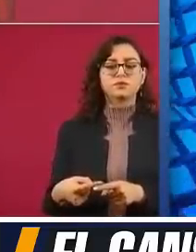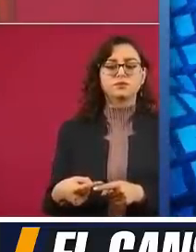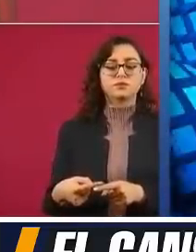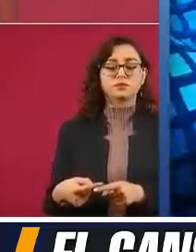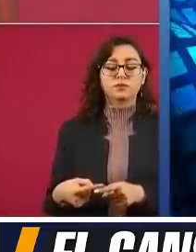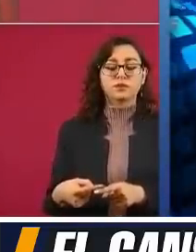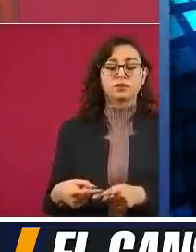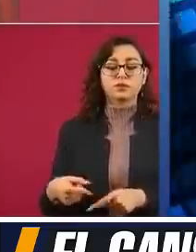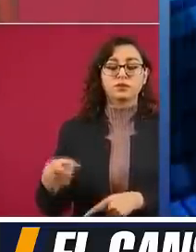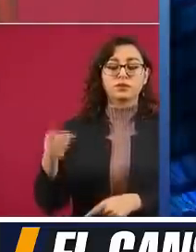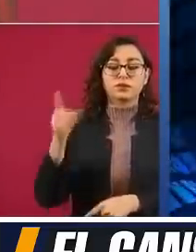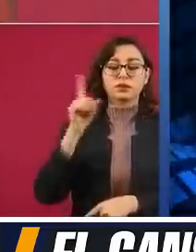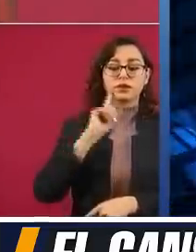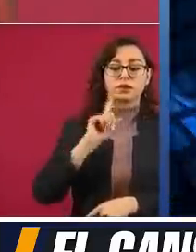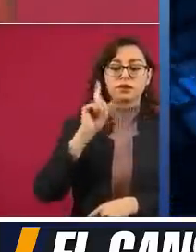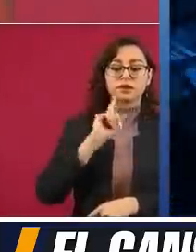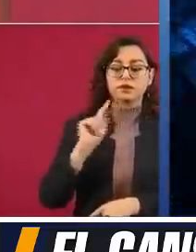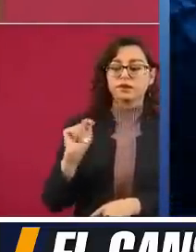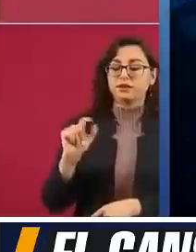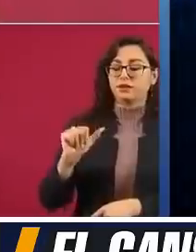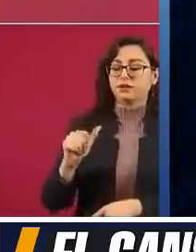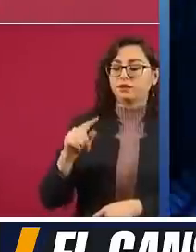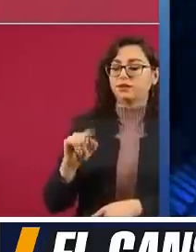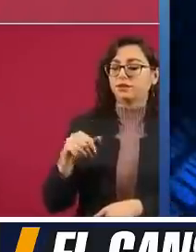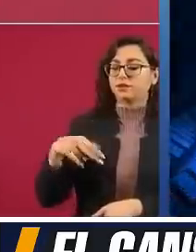Tatiana Cloutier Carrillo.